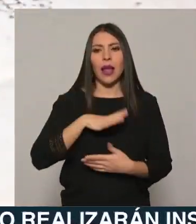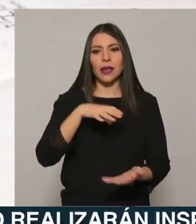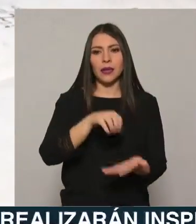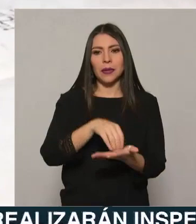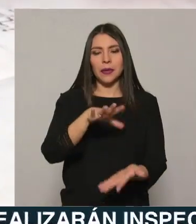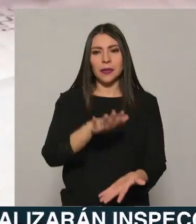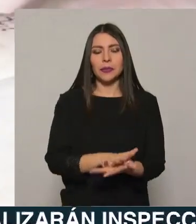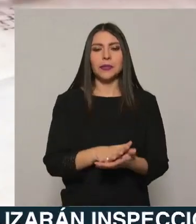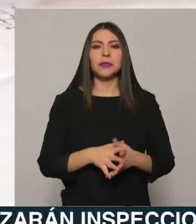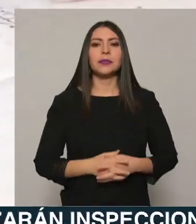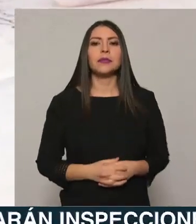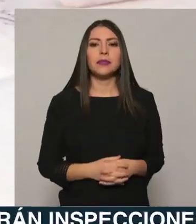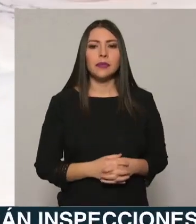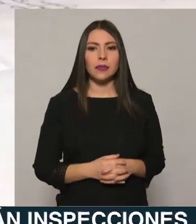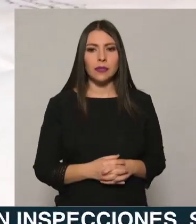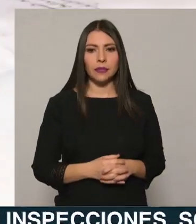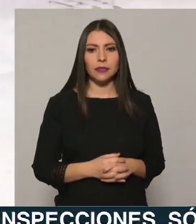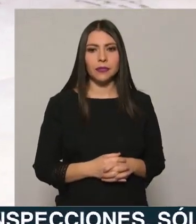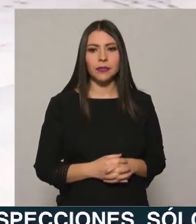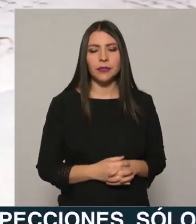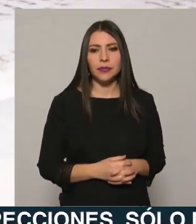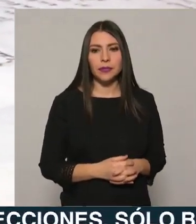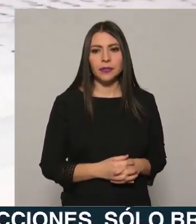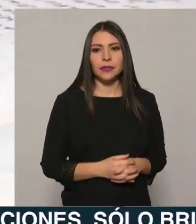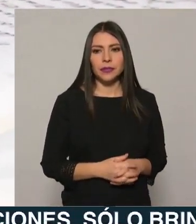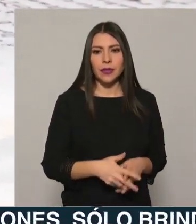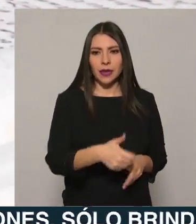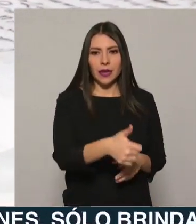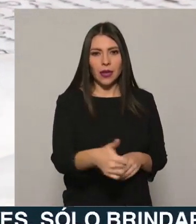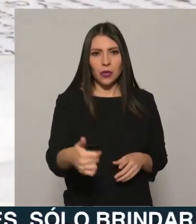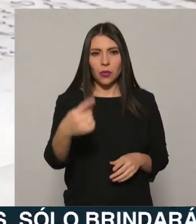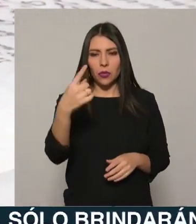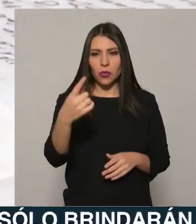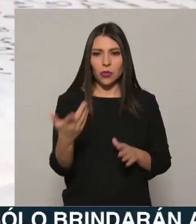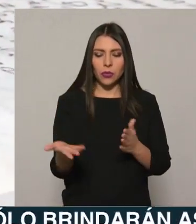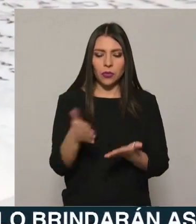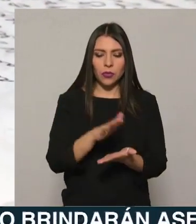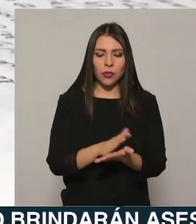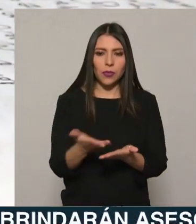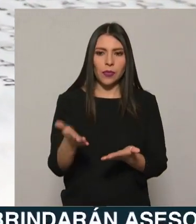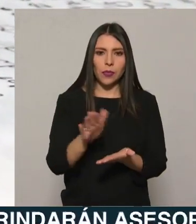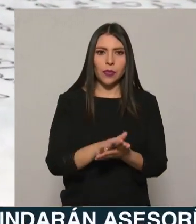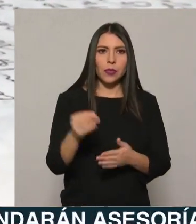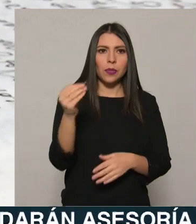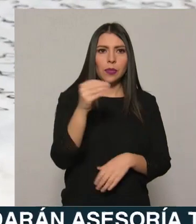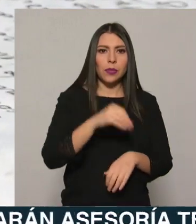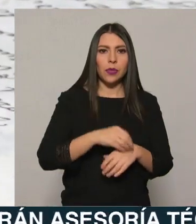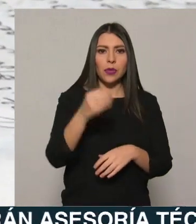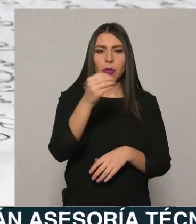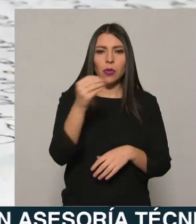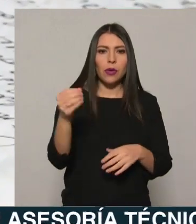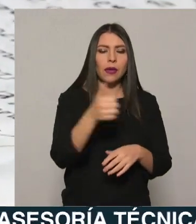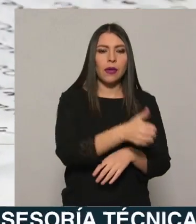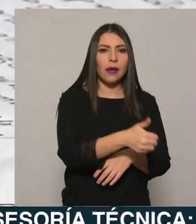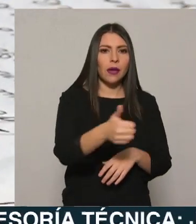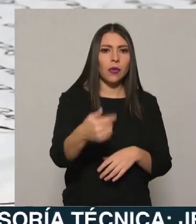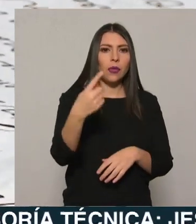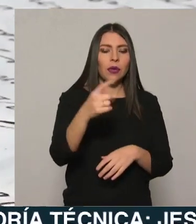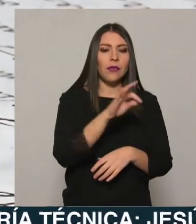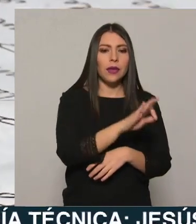Como podemos ver, cada una de las sesiones se va organizando por libros, por fecha de